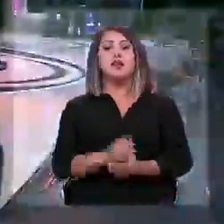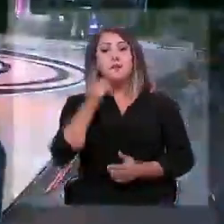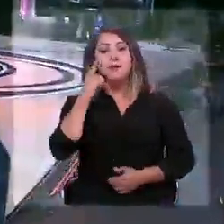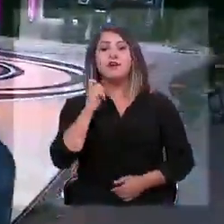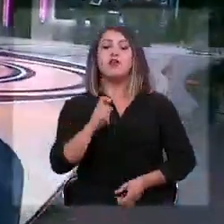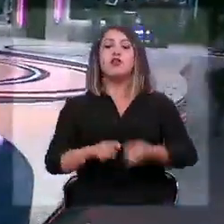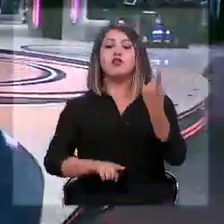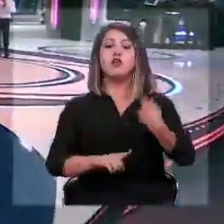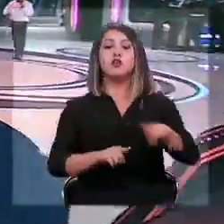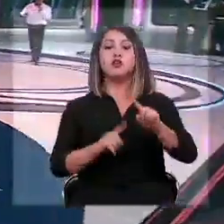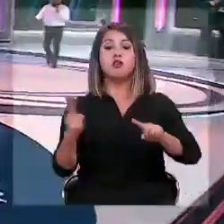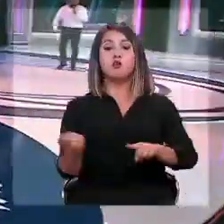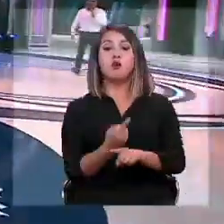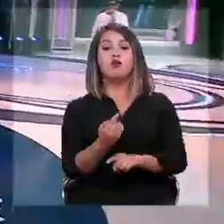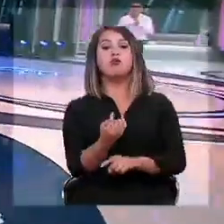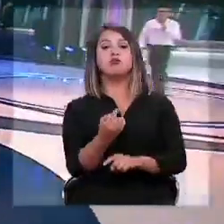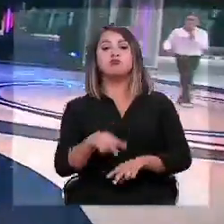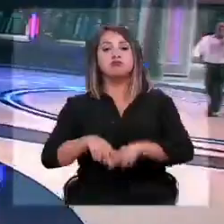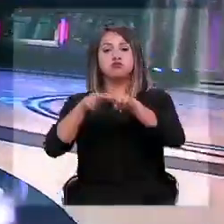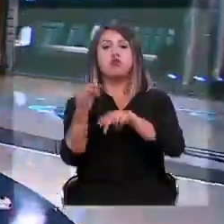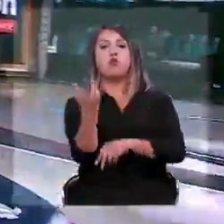¡Nuevo cómputo! ¡Vamos, Francisco!